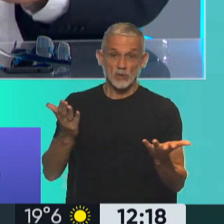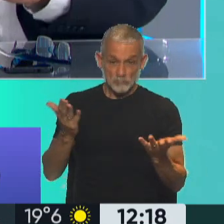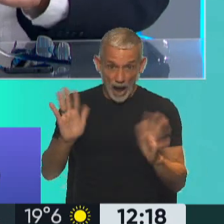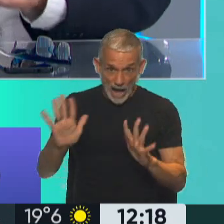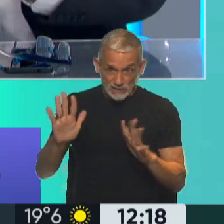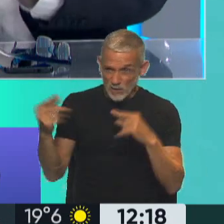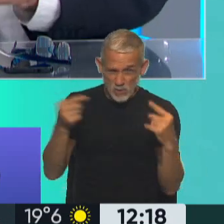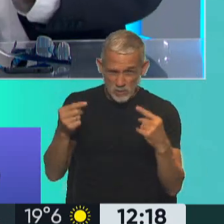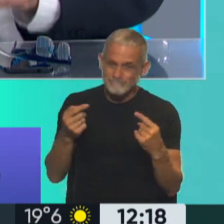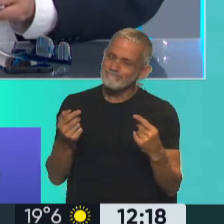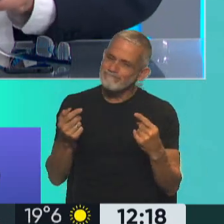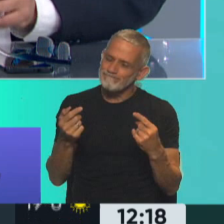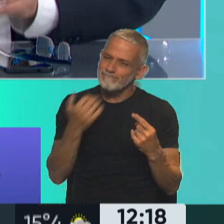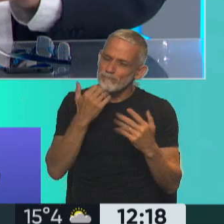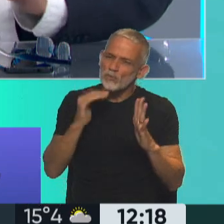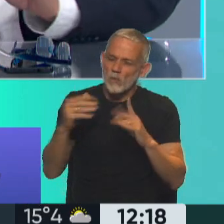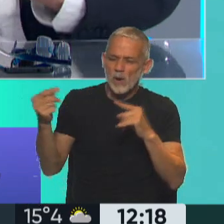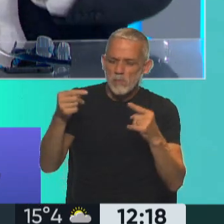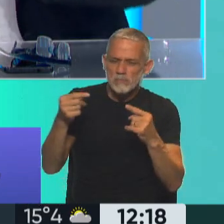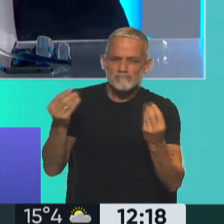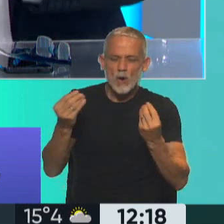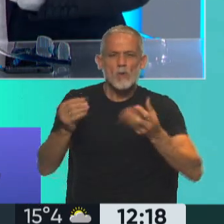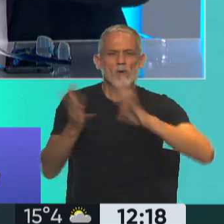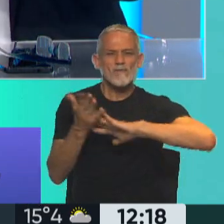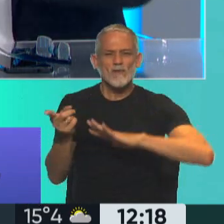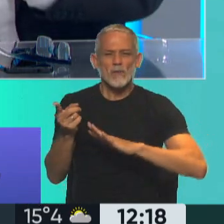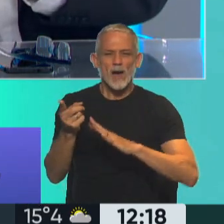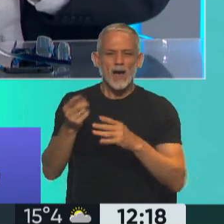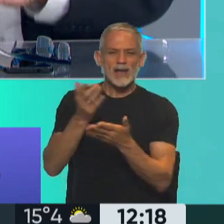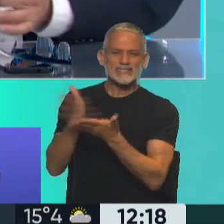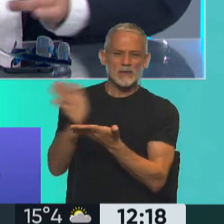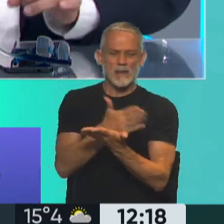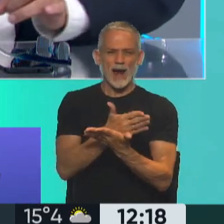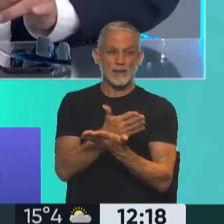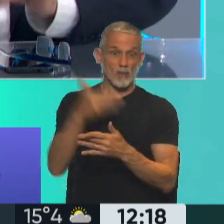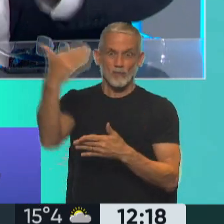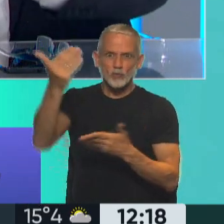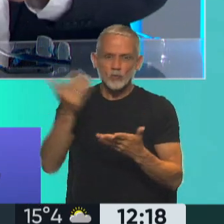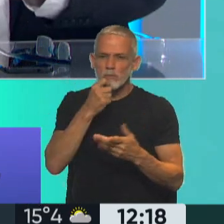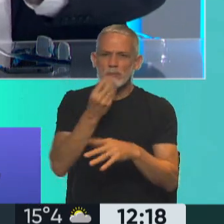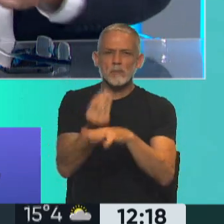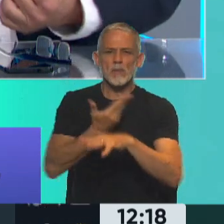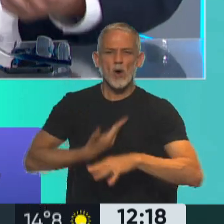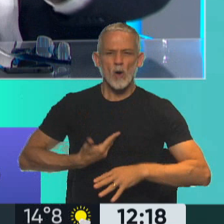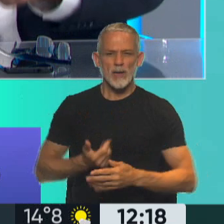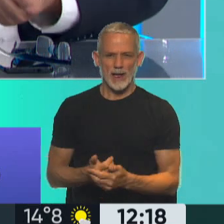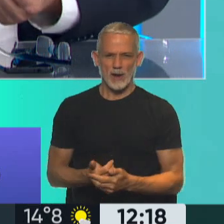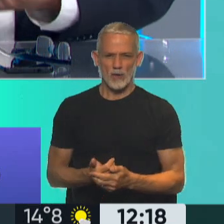eso? Probablemente están disputando cómo separarían a futuro, inclusive no desde el